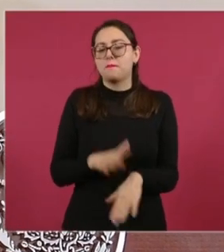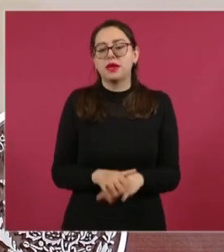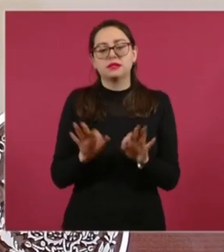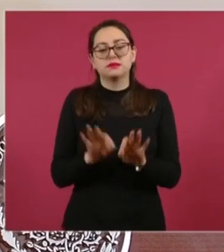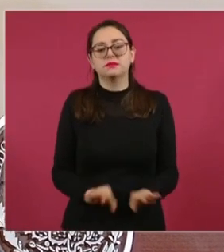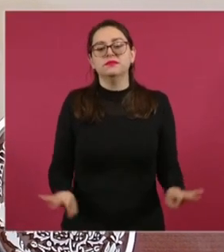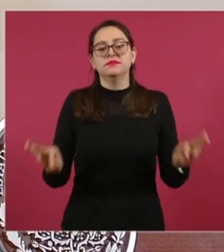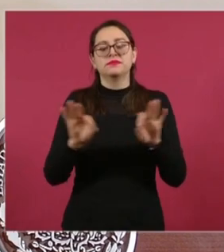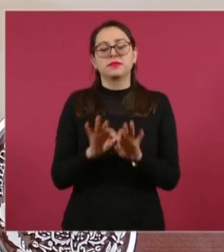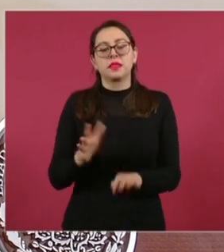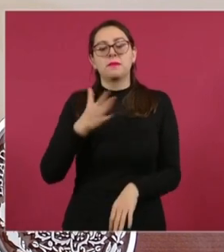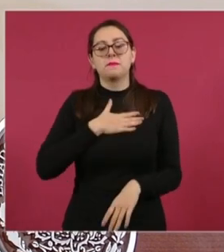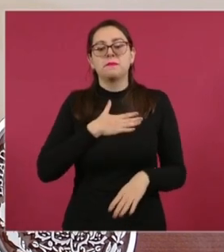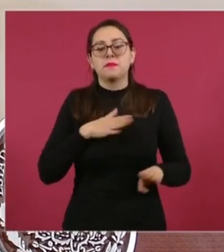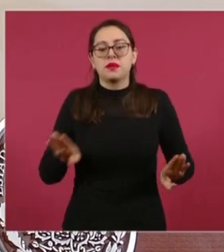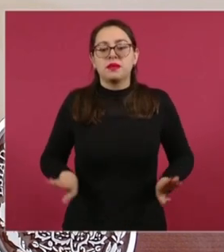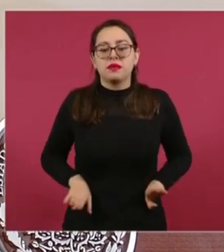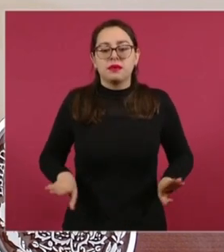es mi honestidad.